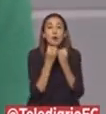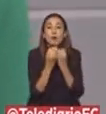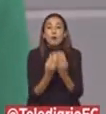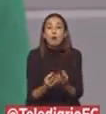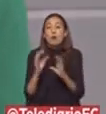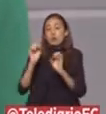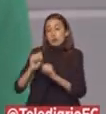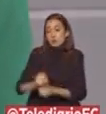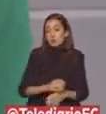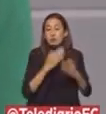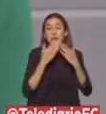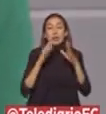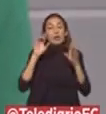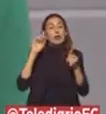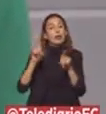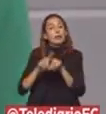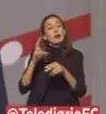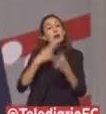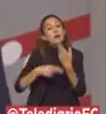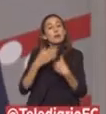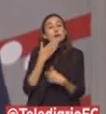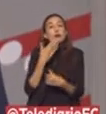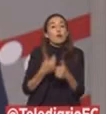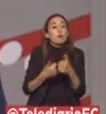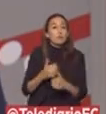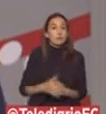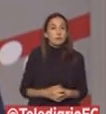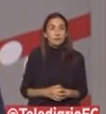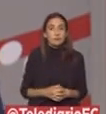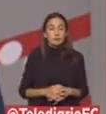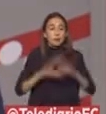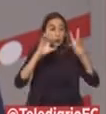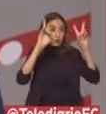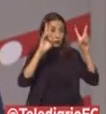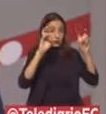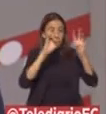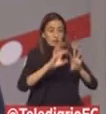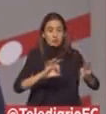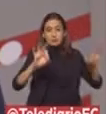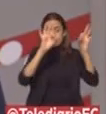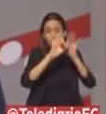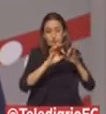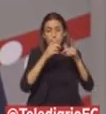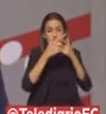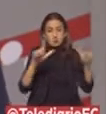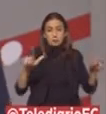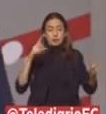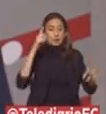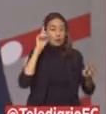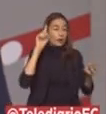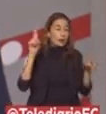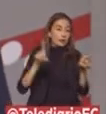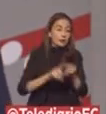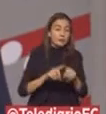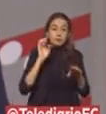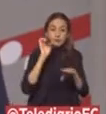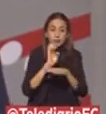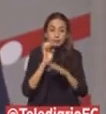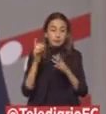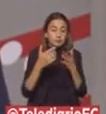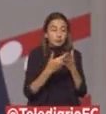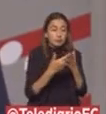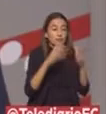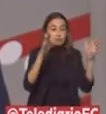nos beneficiará un tratado de libre comercio bueno esto es siempre uno de los temas de discusión alrededor de los tratados de libre comercio cuánto beneficia a las